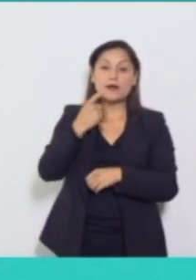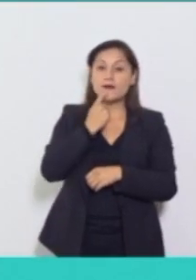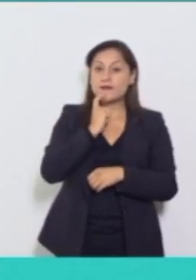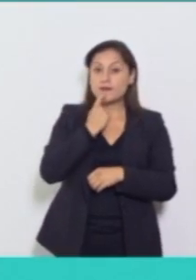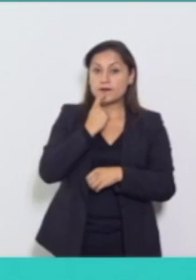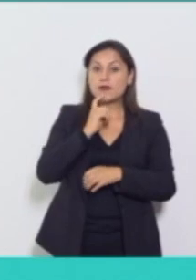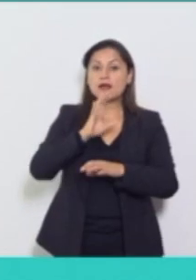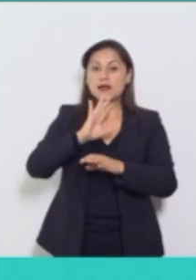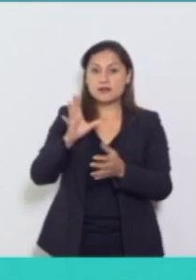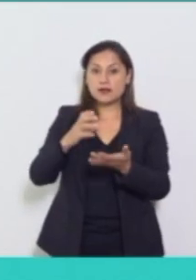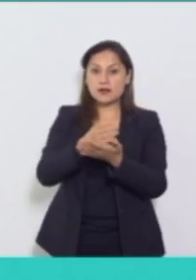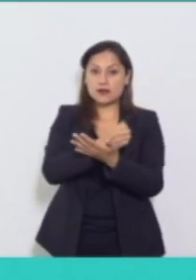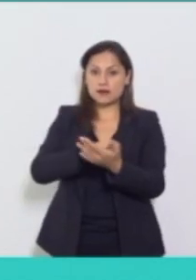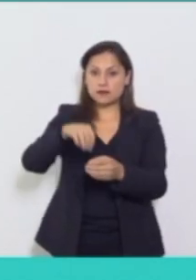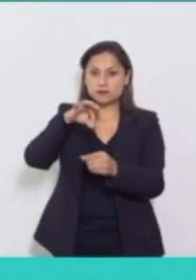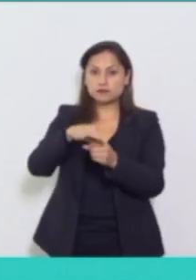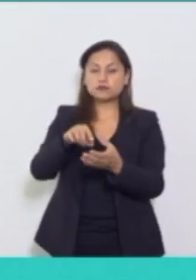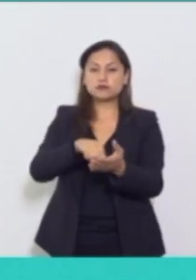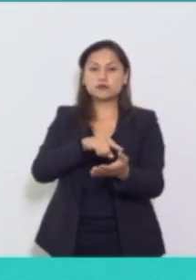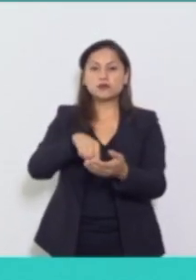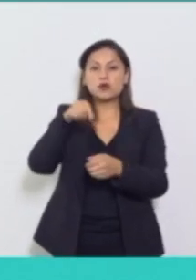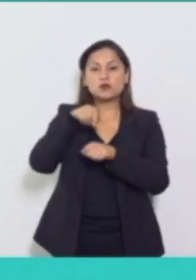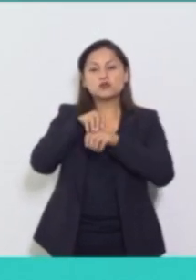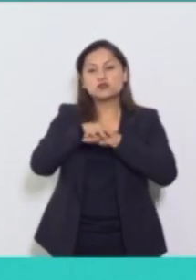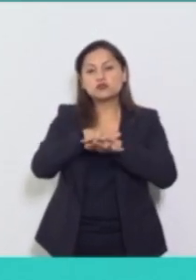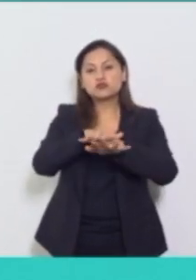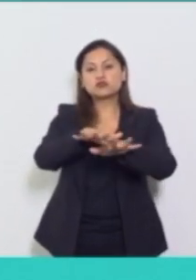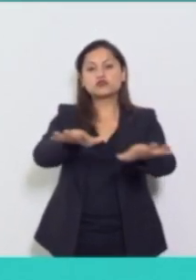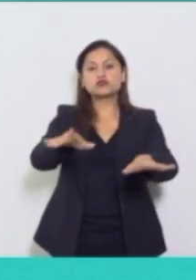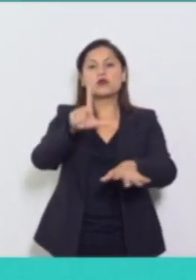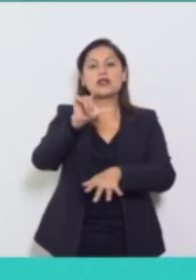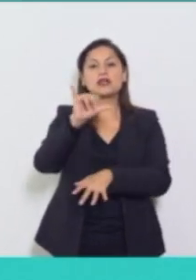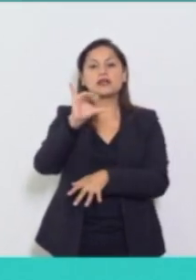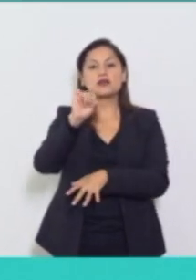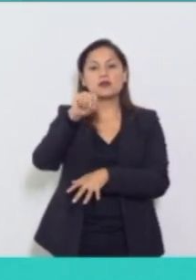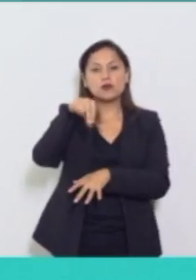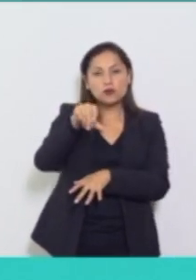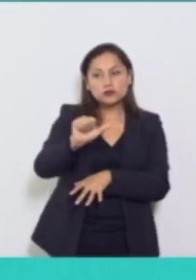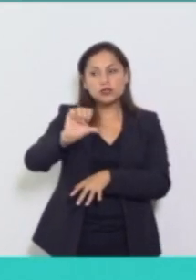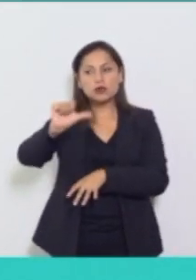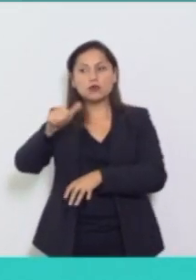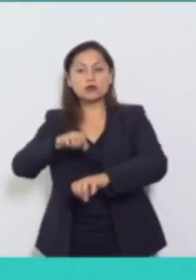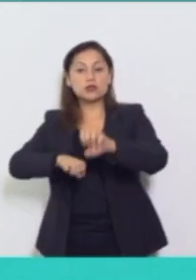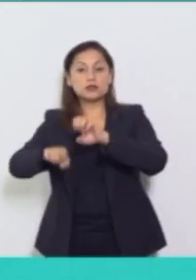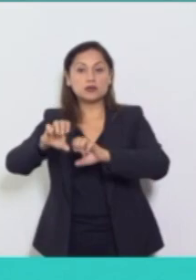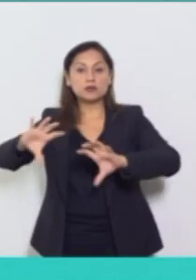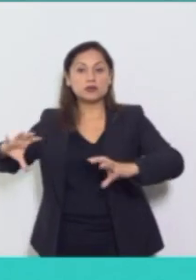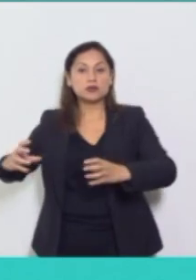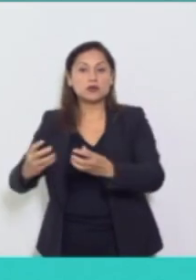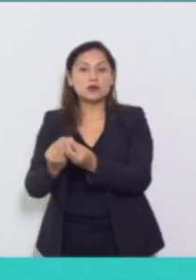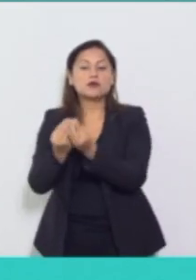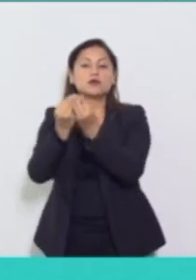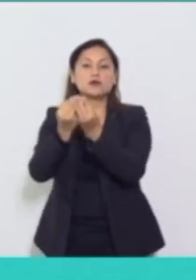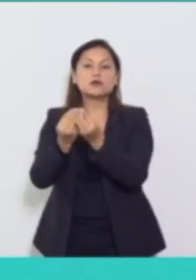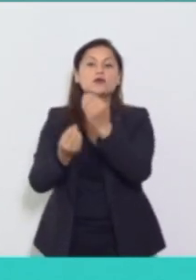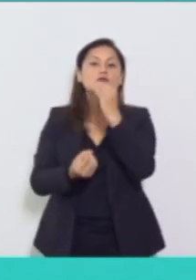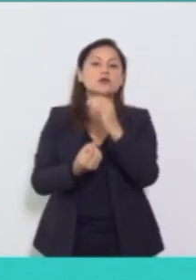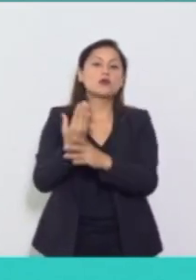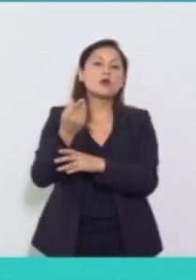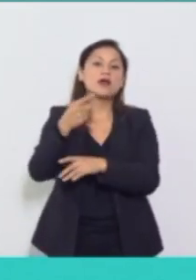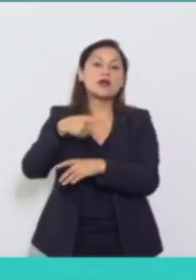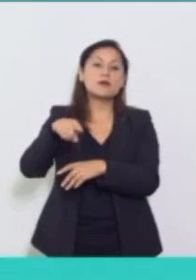hizo público que podría fusionar las empresas DICONSA y LICONSA para formar un nuevo organismo de seguridad